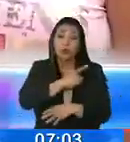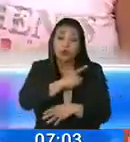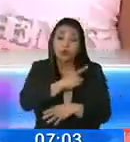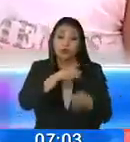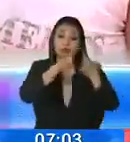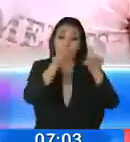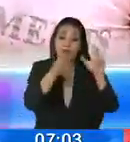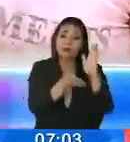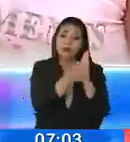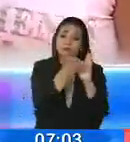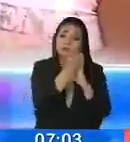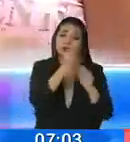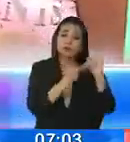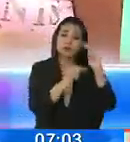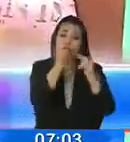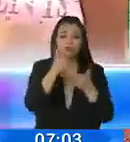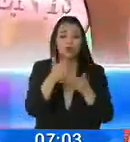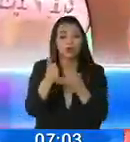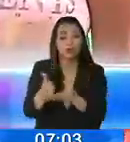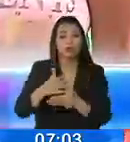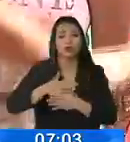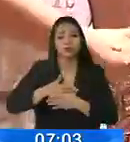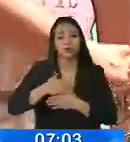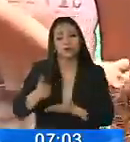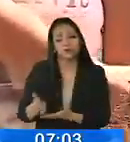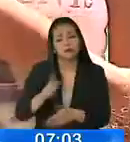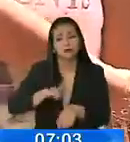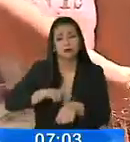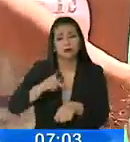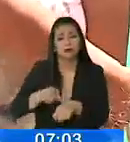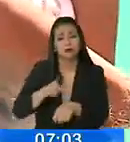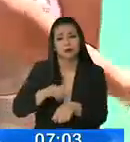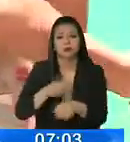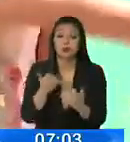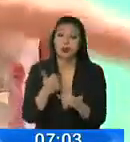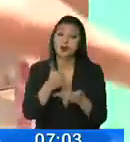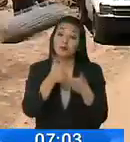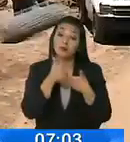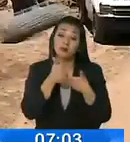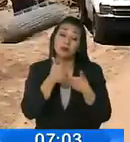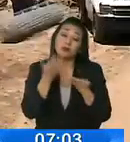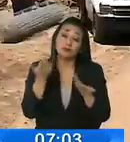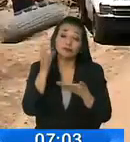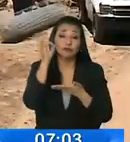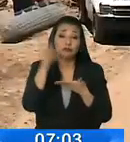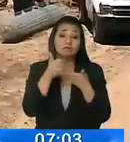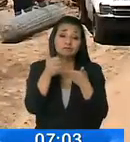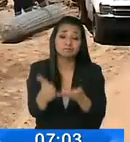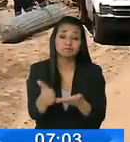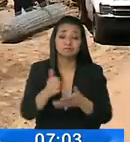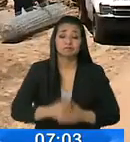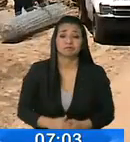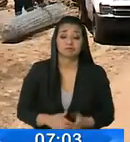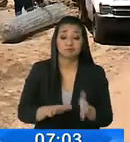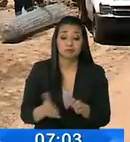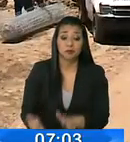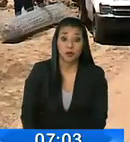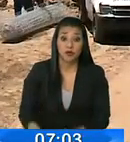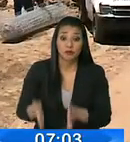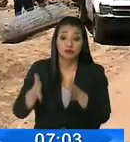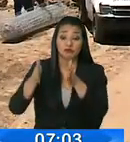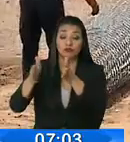constructora, por favor, que tengan corazón. Hoy día por mí, mañana por ti. Tras el rescate del cuerpo, este fue